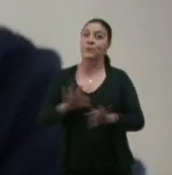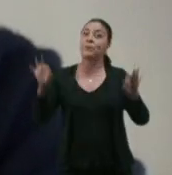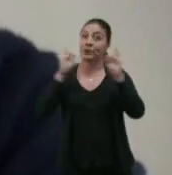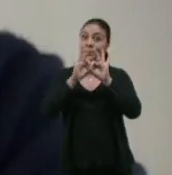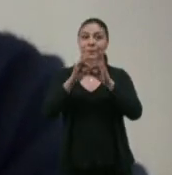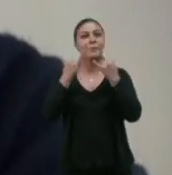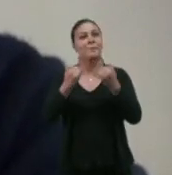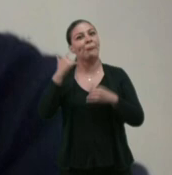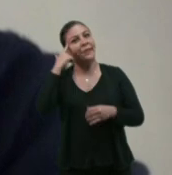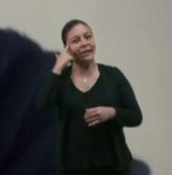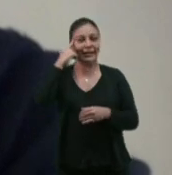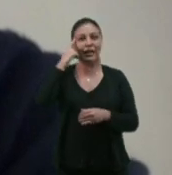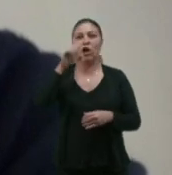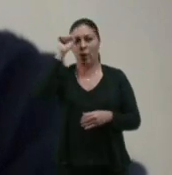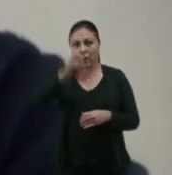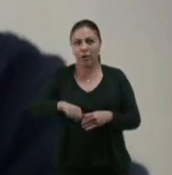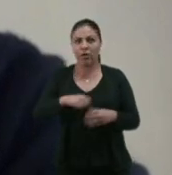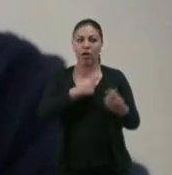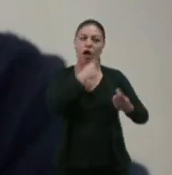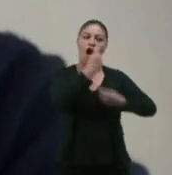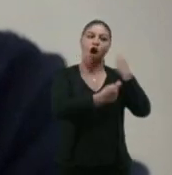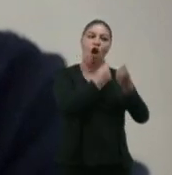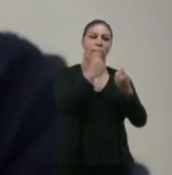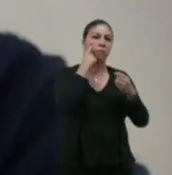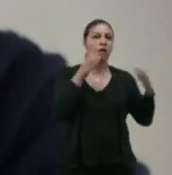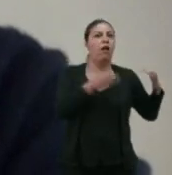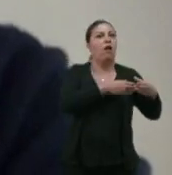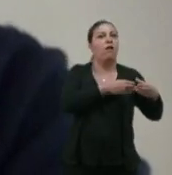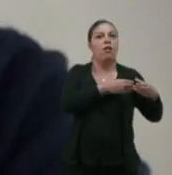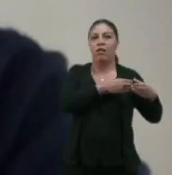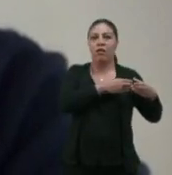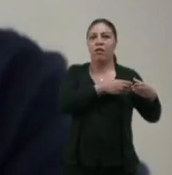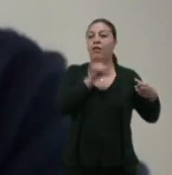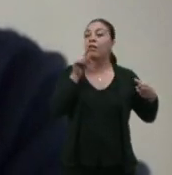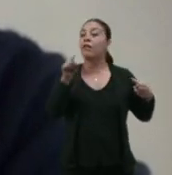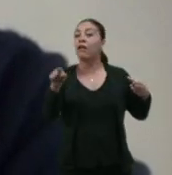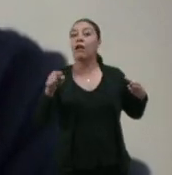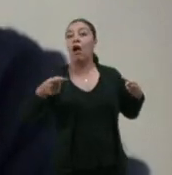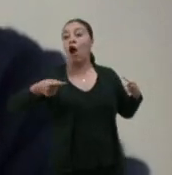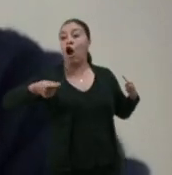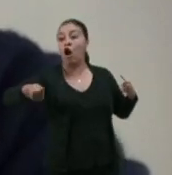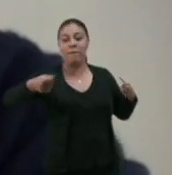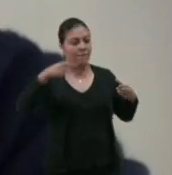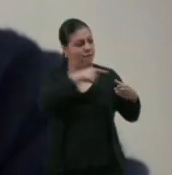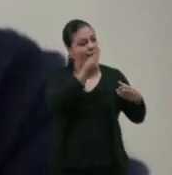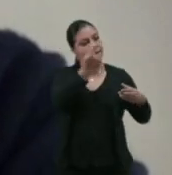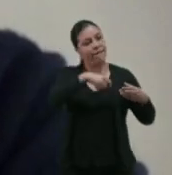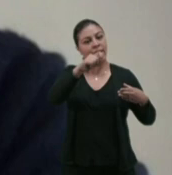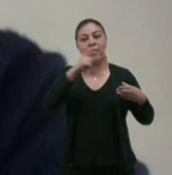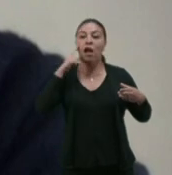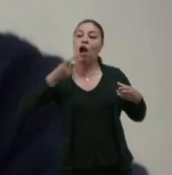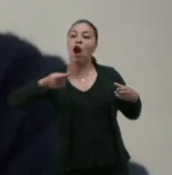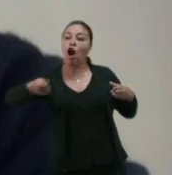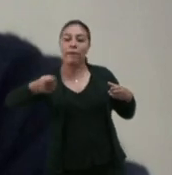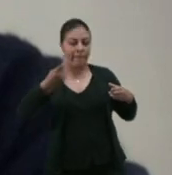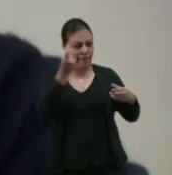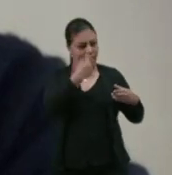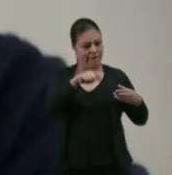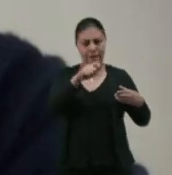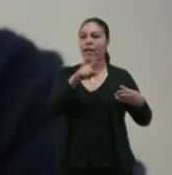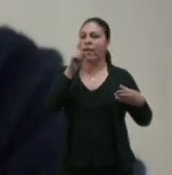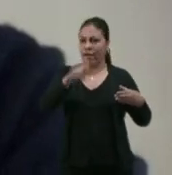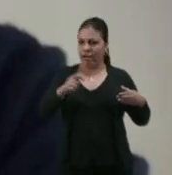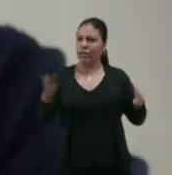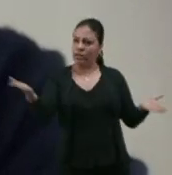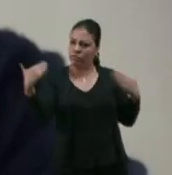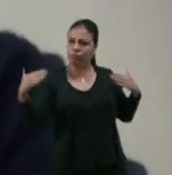que hacemos es democratizar el comercio, ¿no? Del lado del comprador le permitimos a aquellos compradores que viven alejados de los